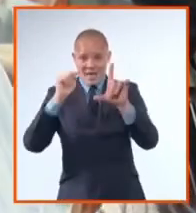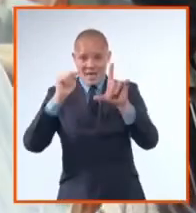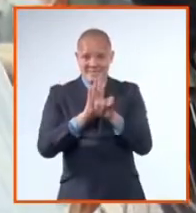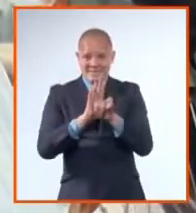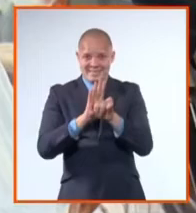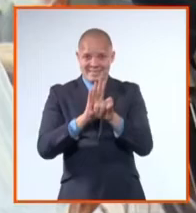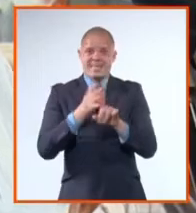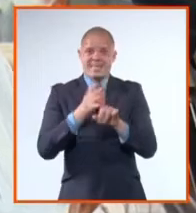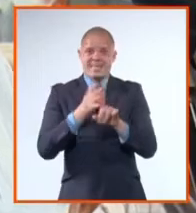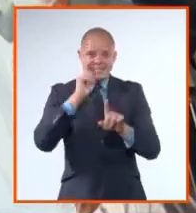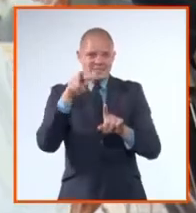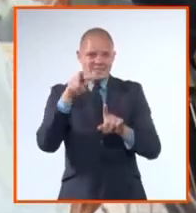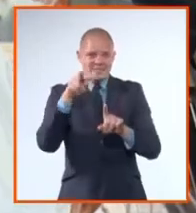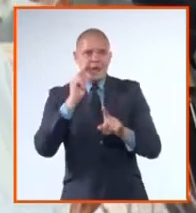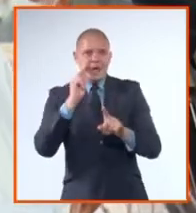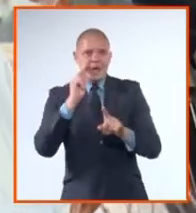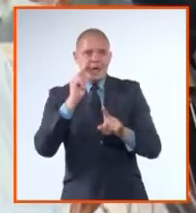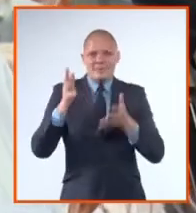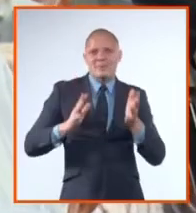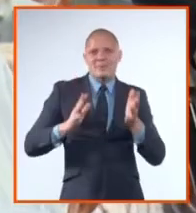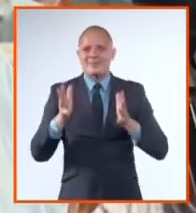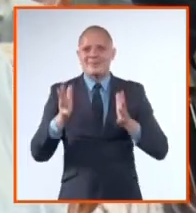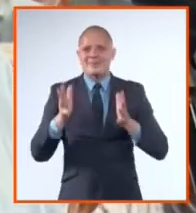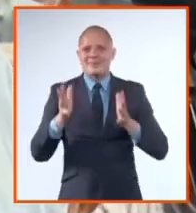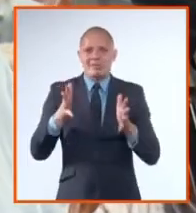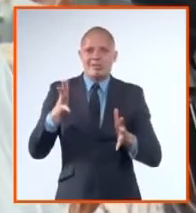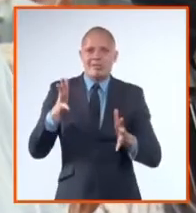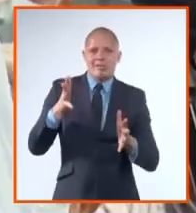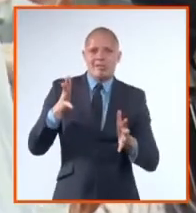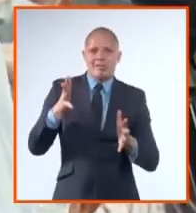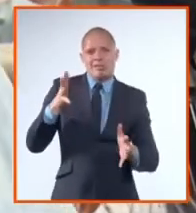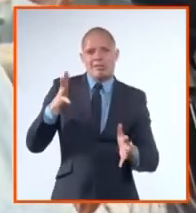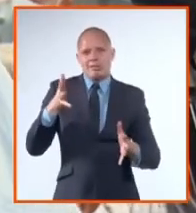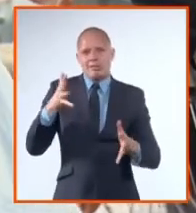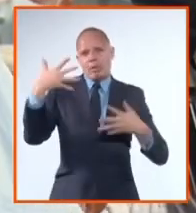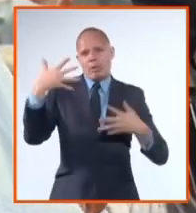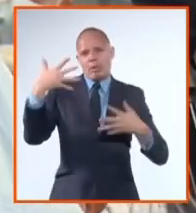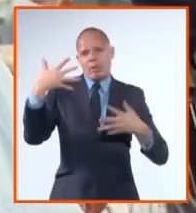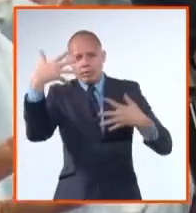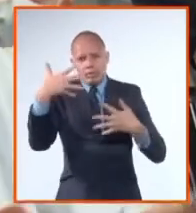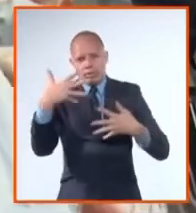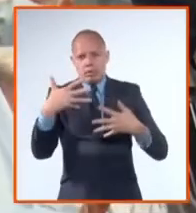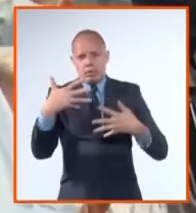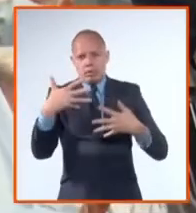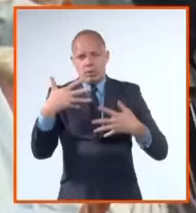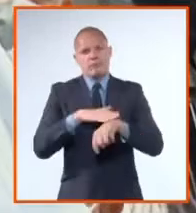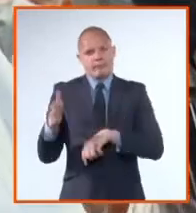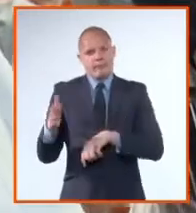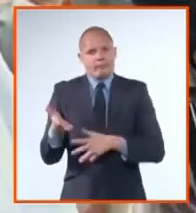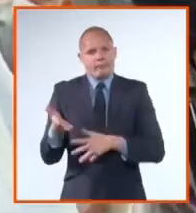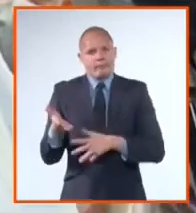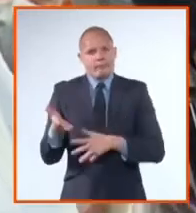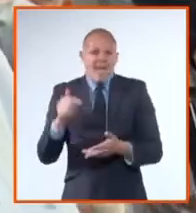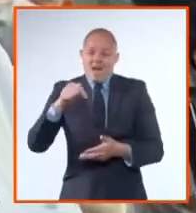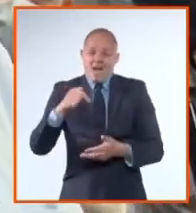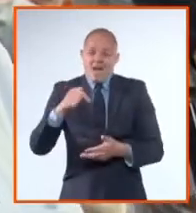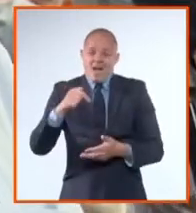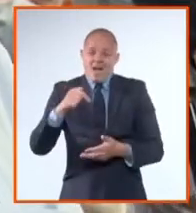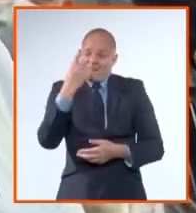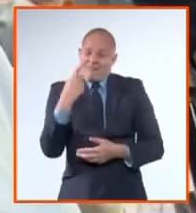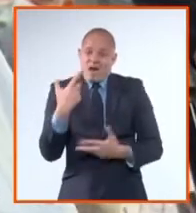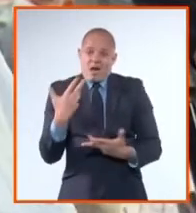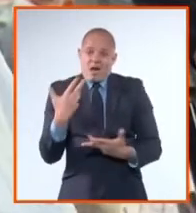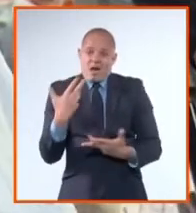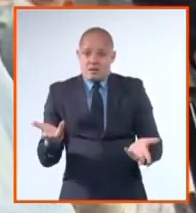adscripción. Es decir, la Academia está adscrita al CIDMA de acuerdo al decreto ley del